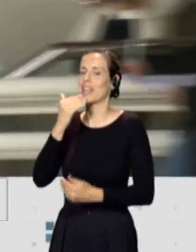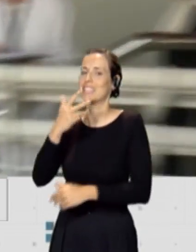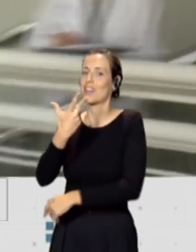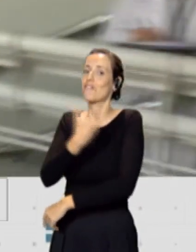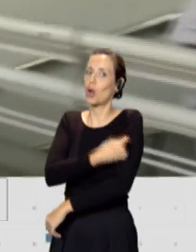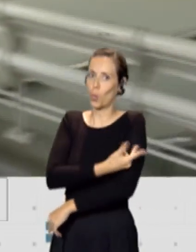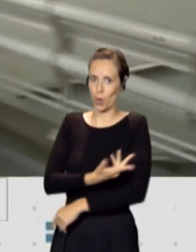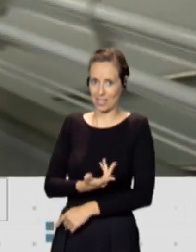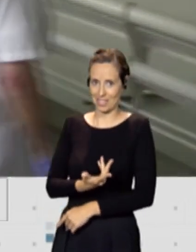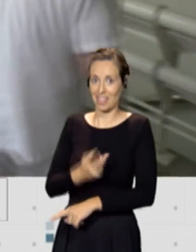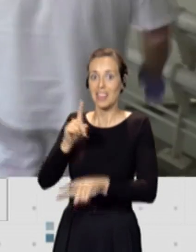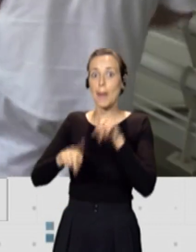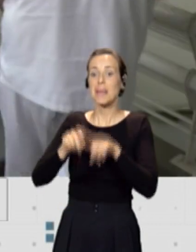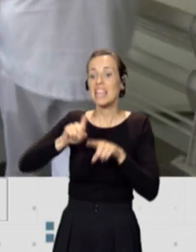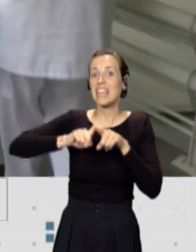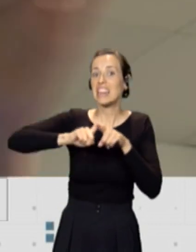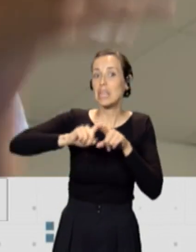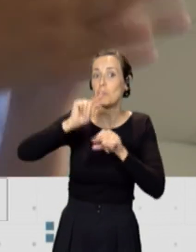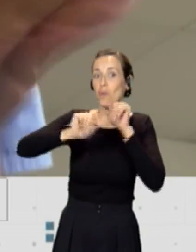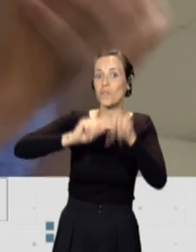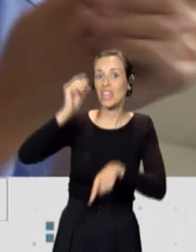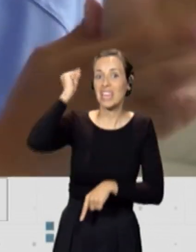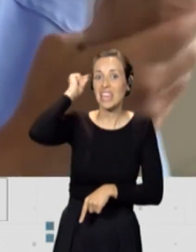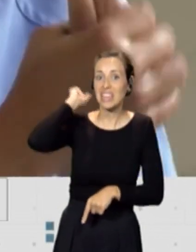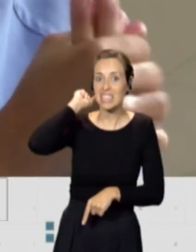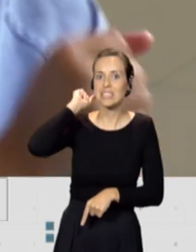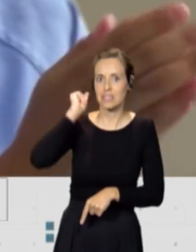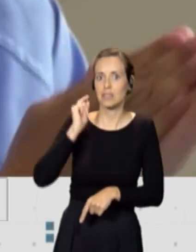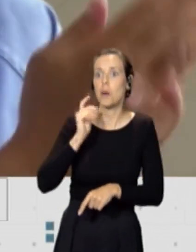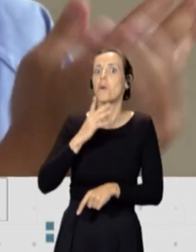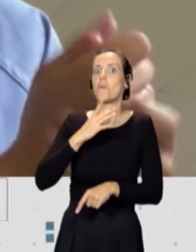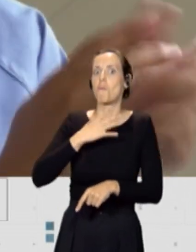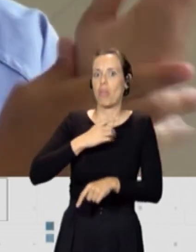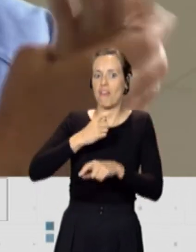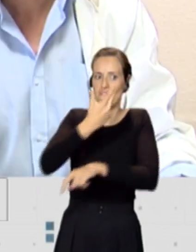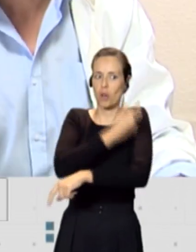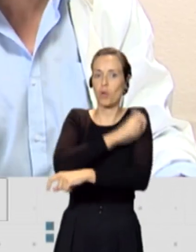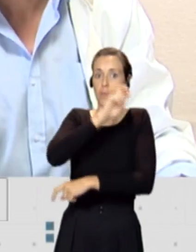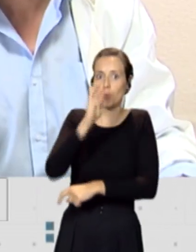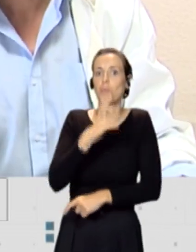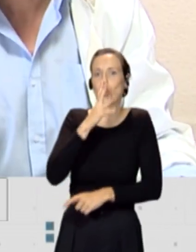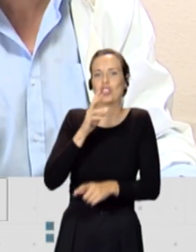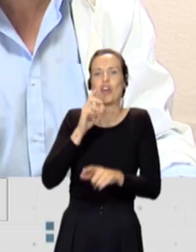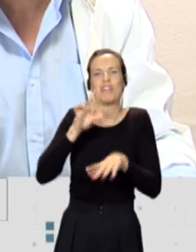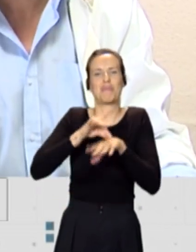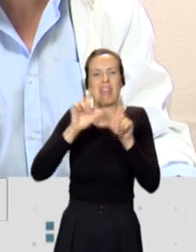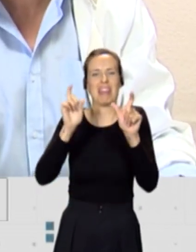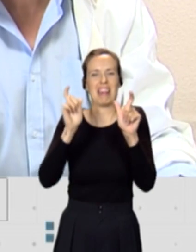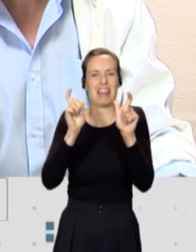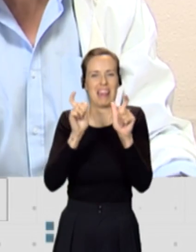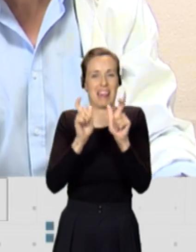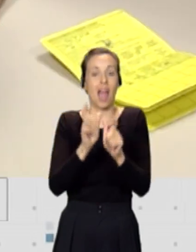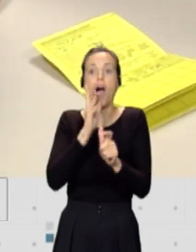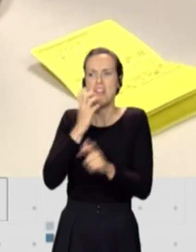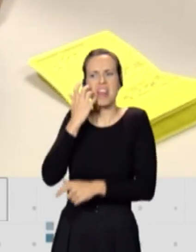para varios tipos de meningitis y esto ha diezmado a esta enfermedad, ¿no? De hecho, ya le digo que aparece de una forma muy rara. ¿Y